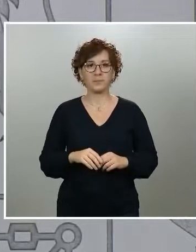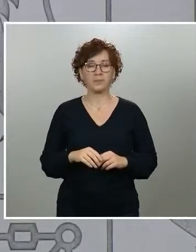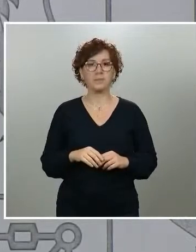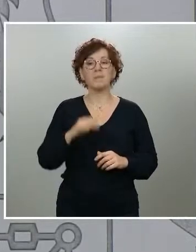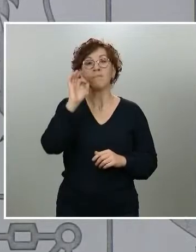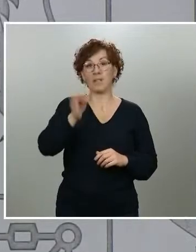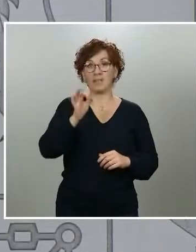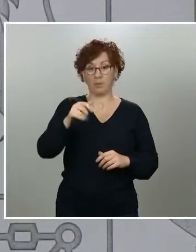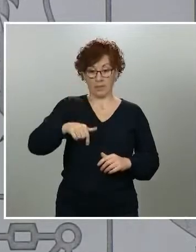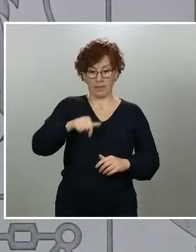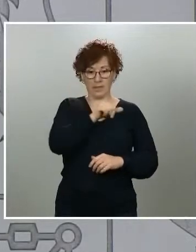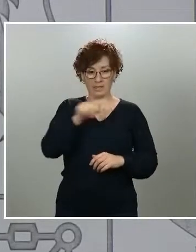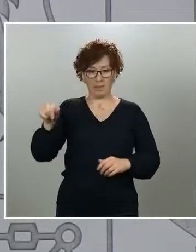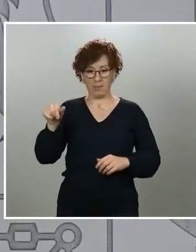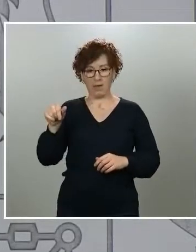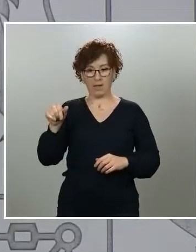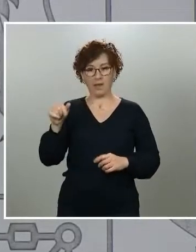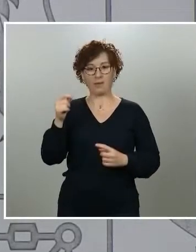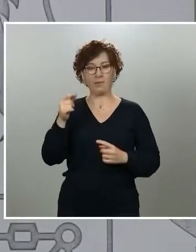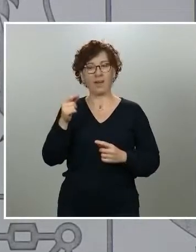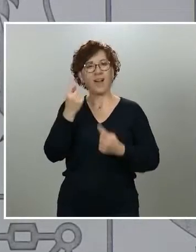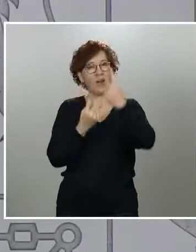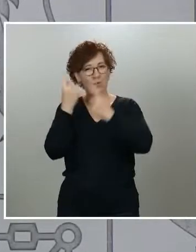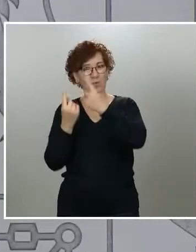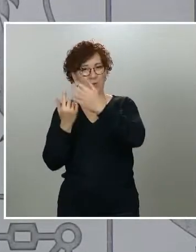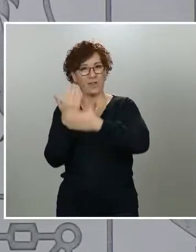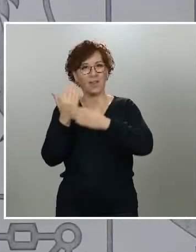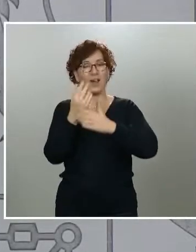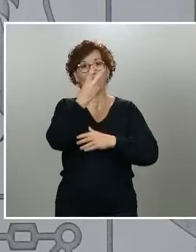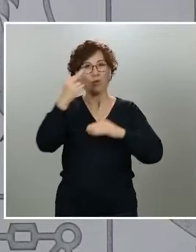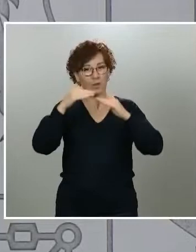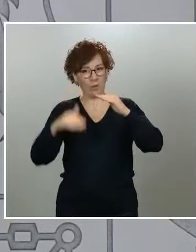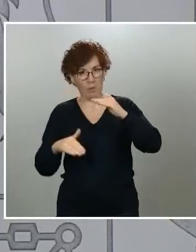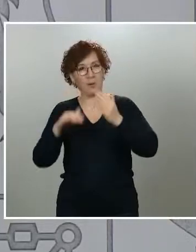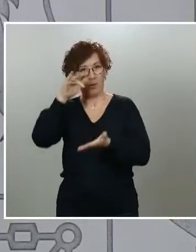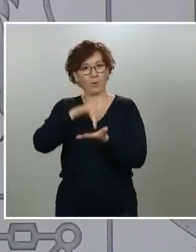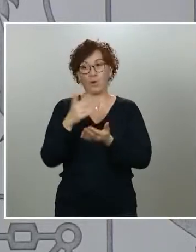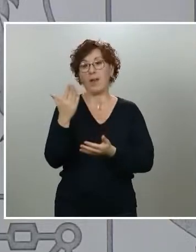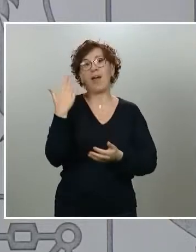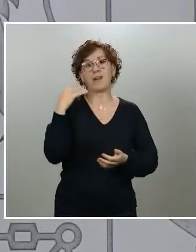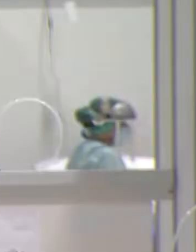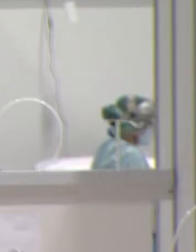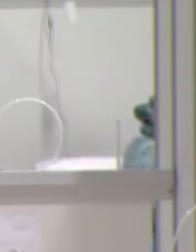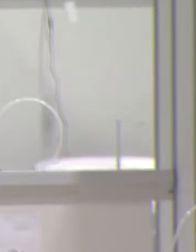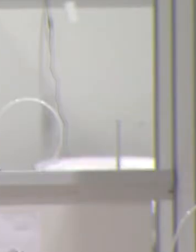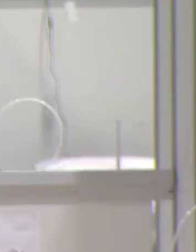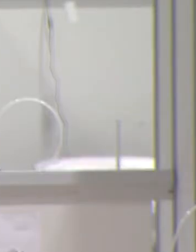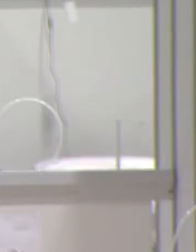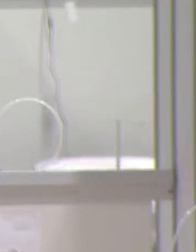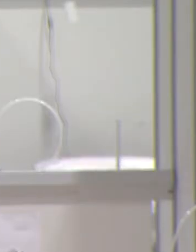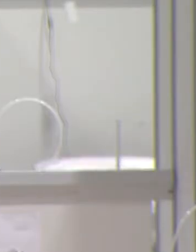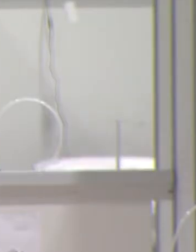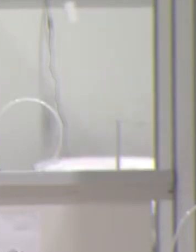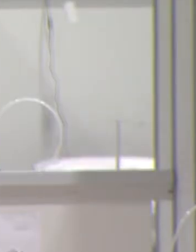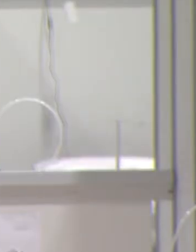semana varios días por debajo de los 200. Ayer tuvimos 244 y volvemos a los 213. Por el contrario, el